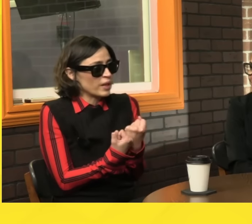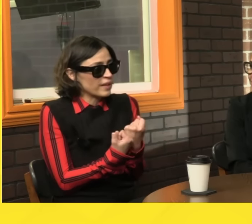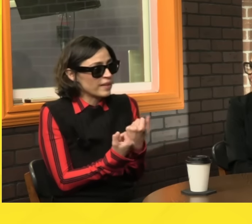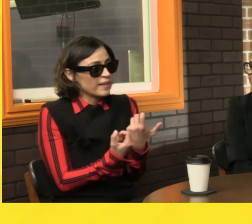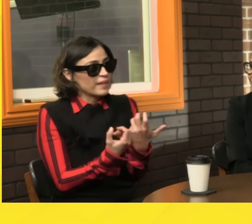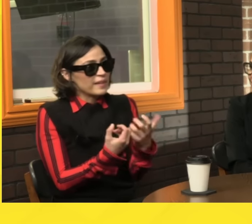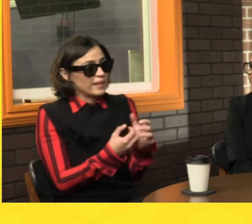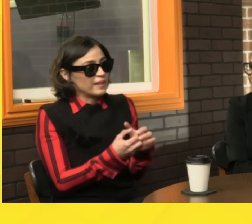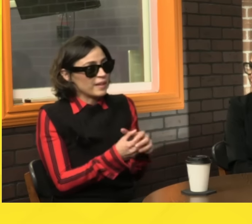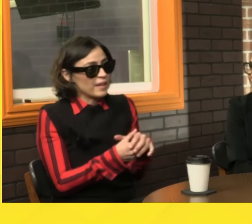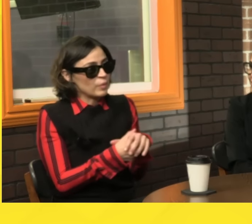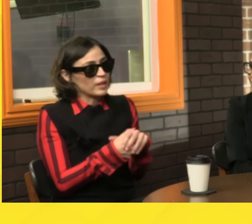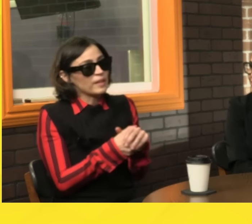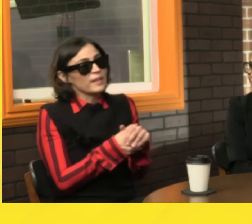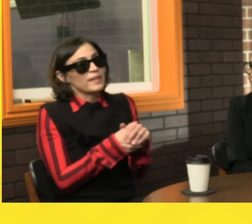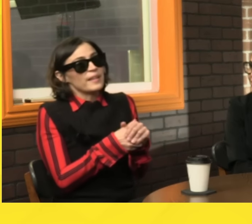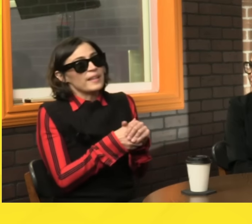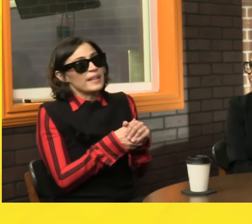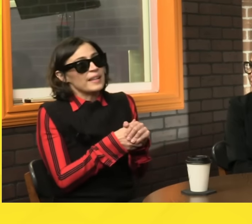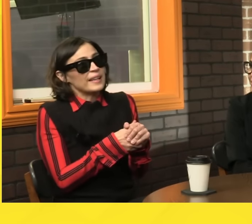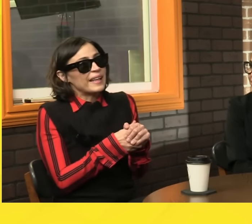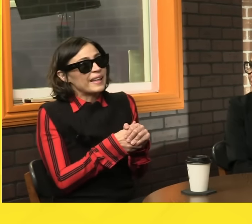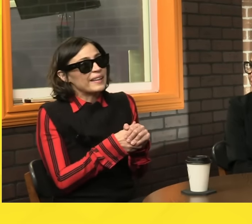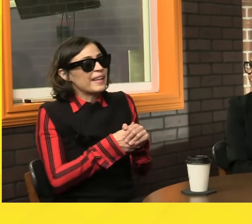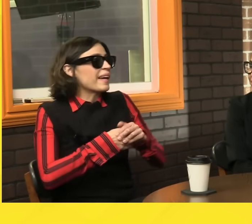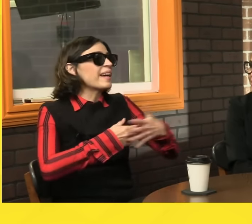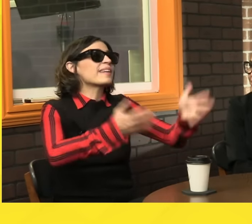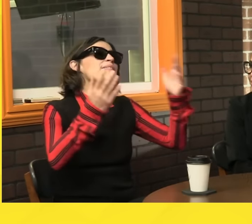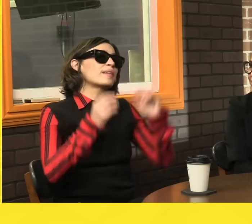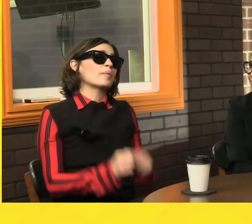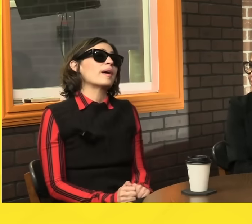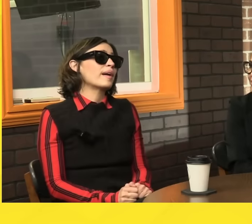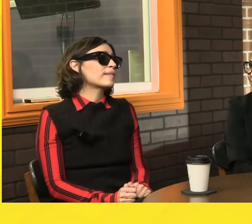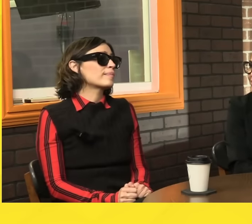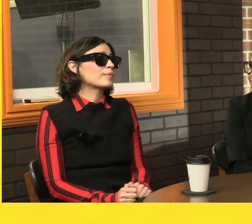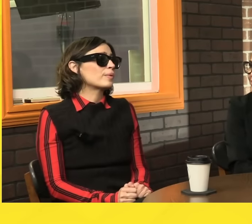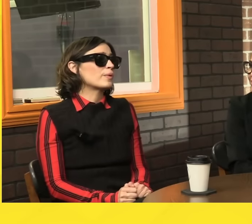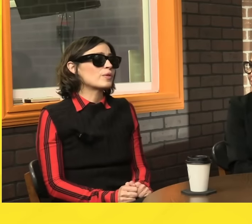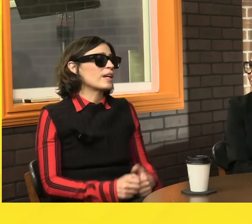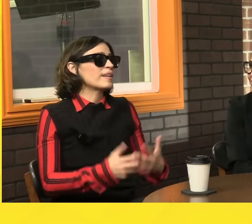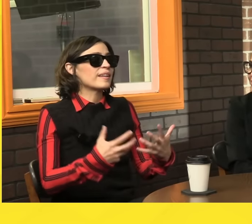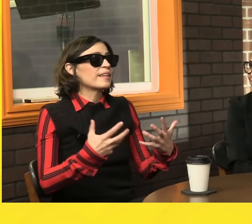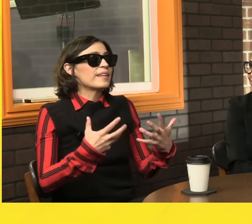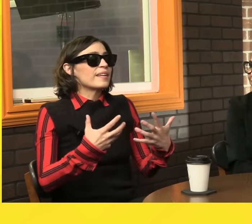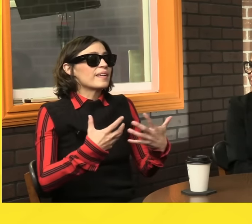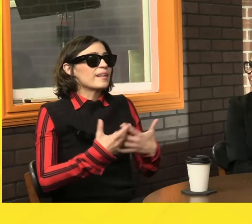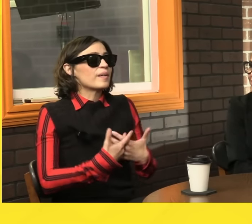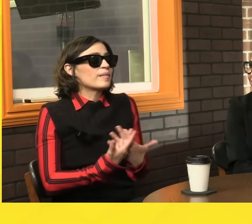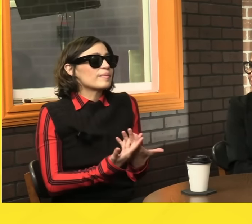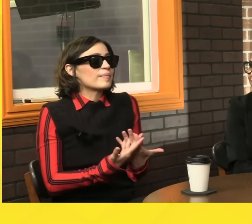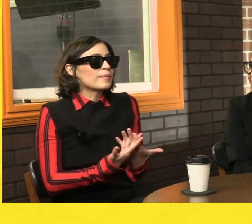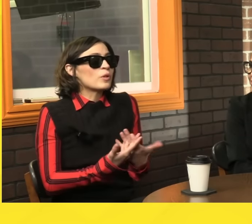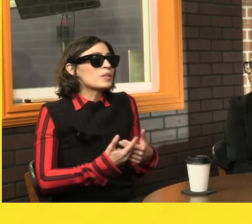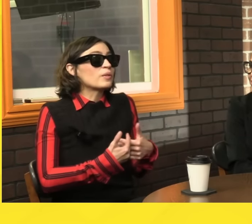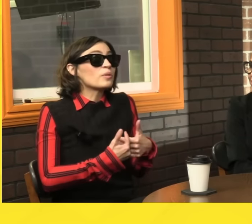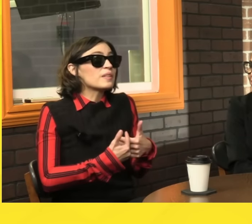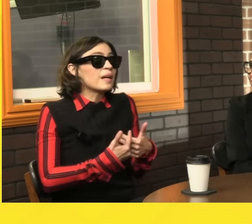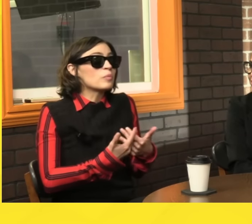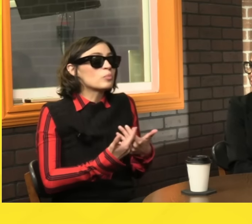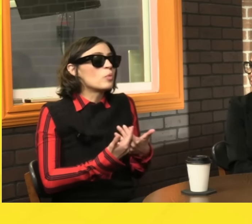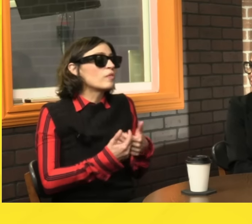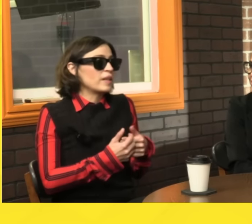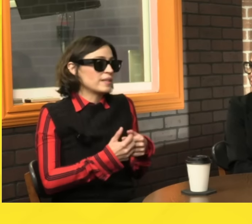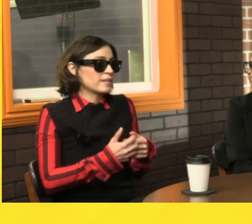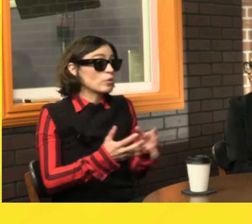dulzura entrañable que te dan ganas de trabajar o sea no sé todos